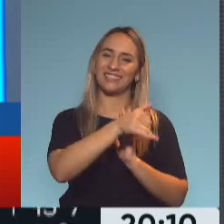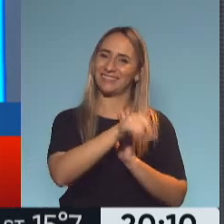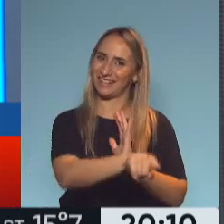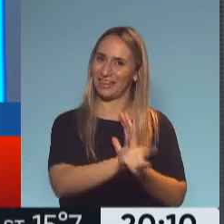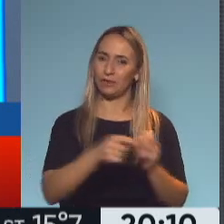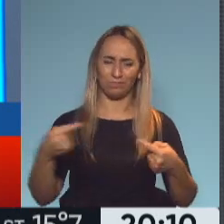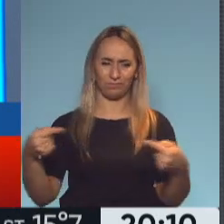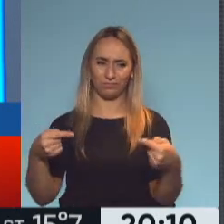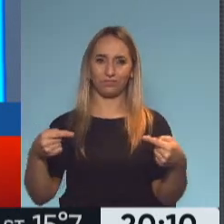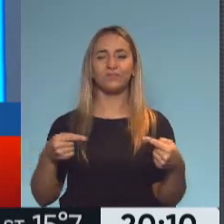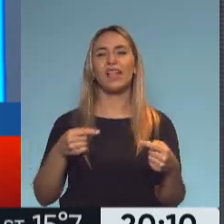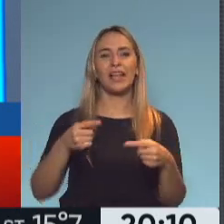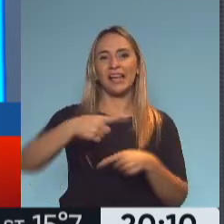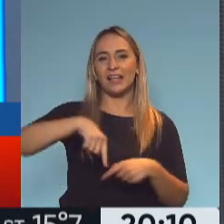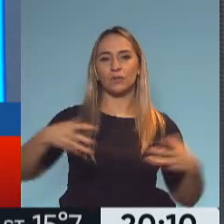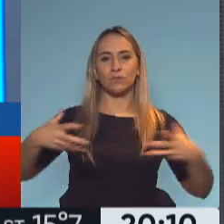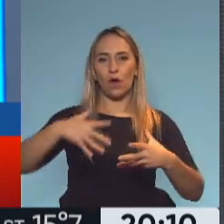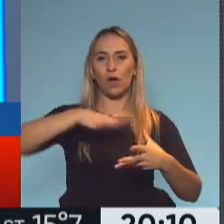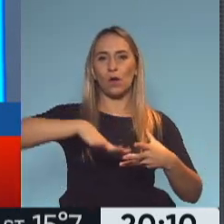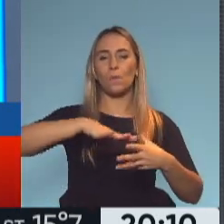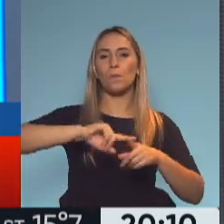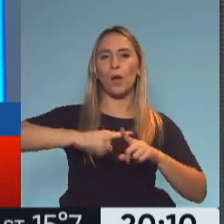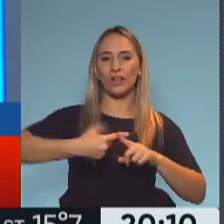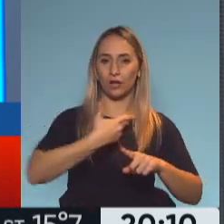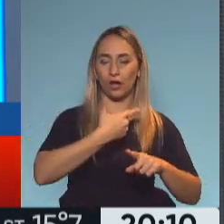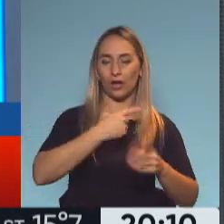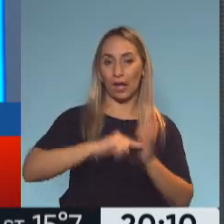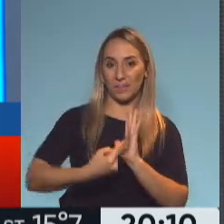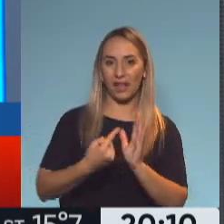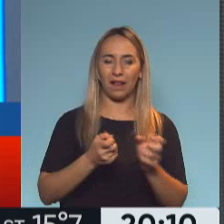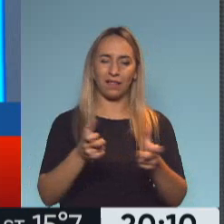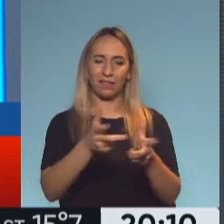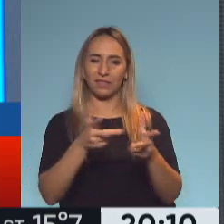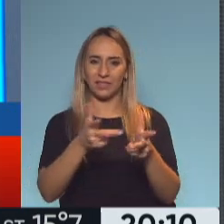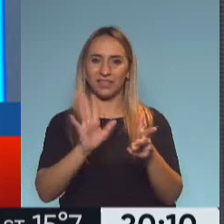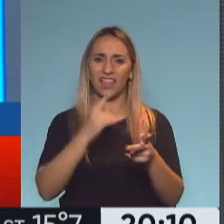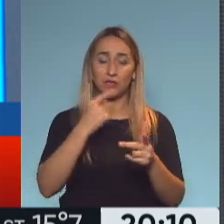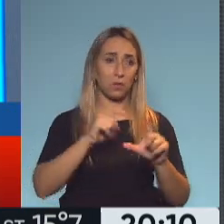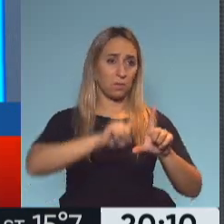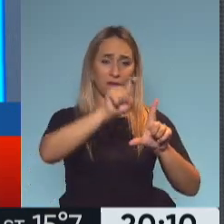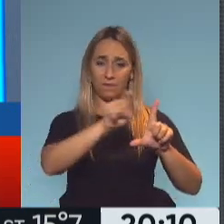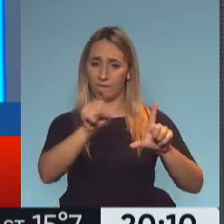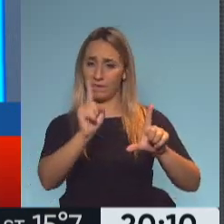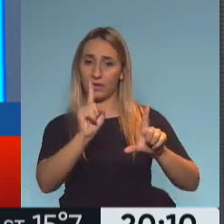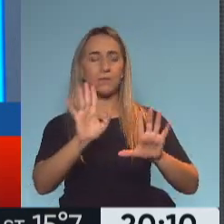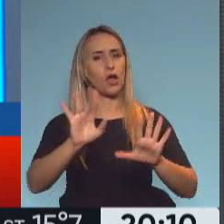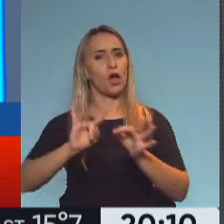bien se sigue hablando de esa cantidad de casos parejos en los últimos días, también Quirós dice que acá la solución no